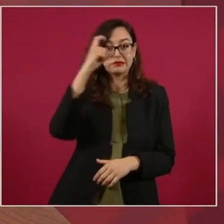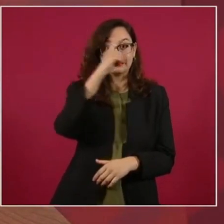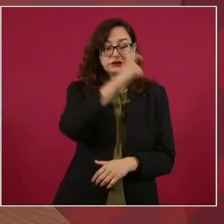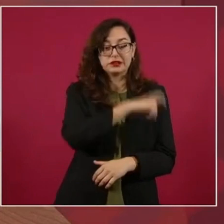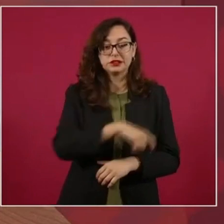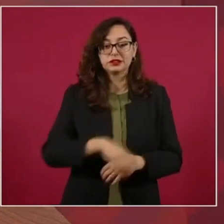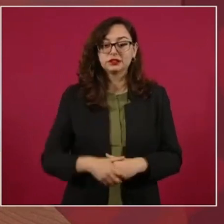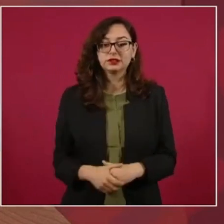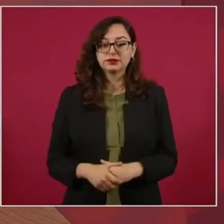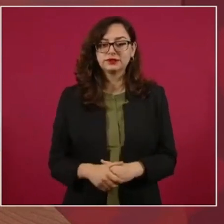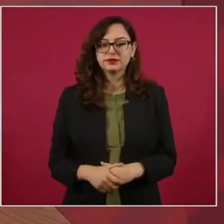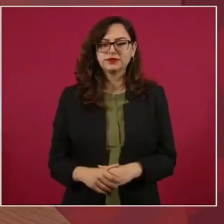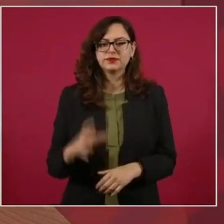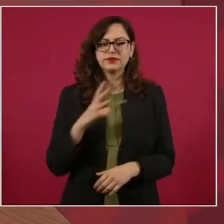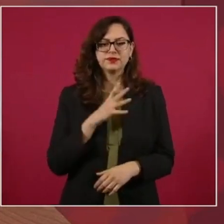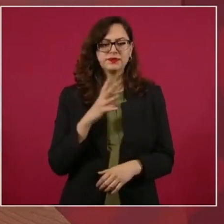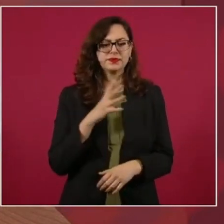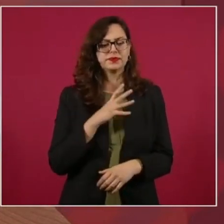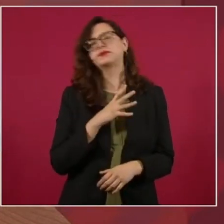casos.